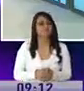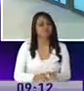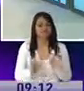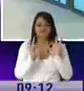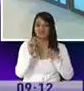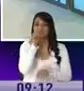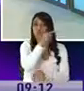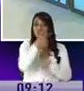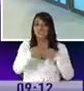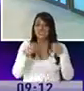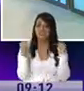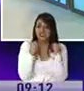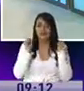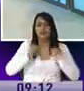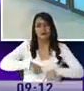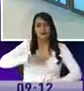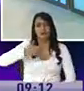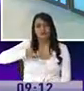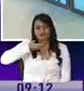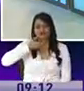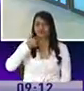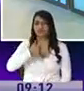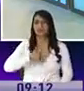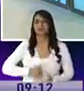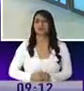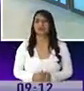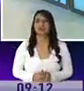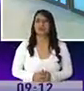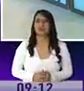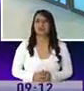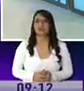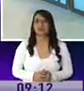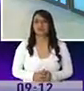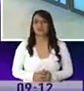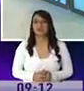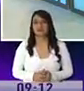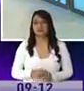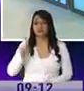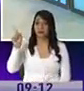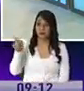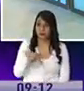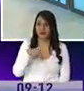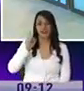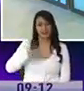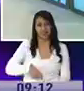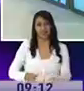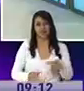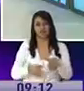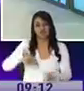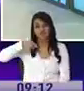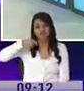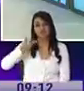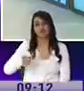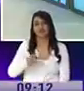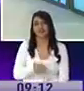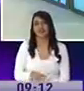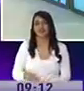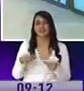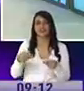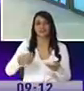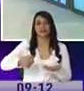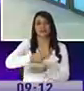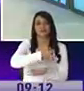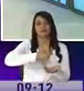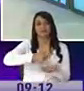queda está bien Violeta Óigame el avole tiene que traer esos platos que traiga los platos y aquí le doy fanesca